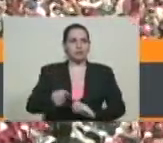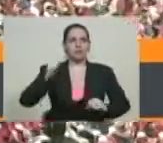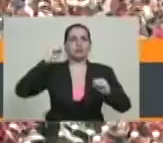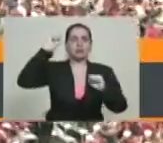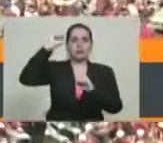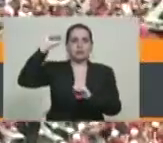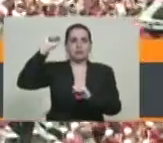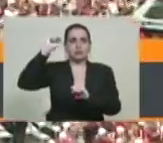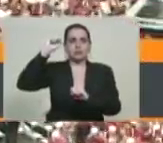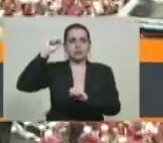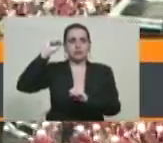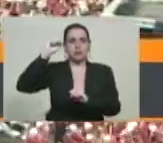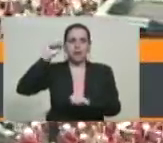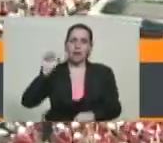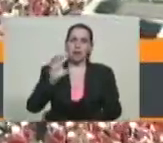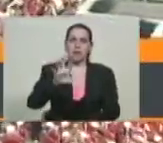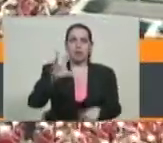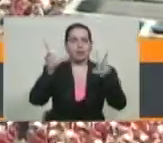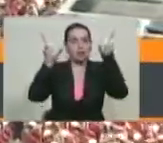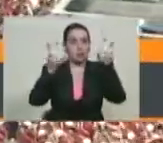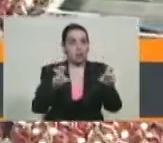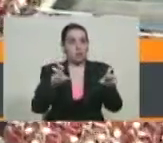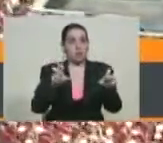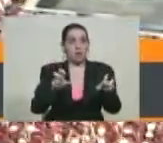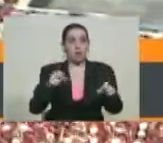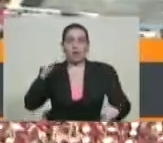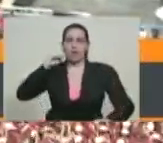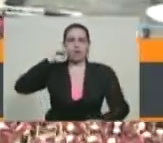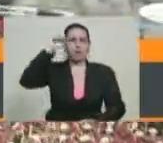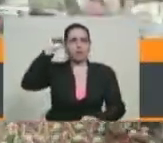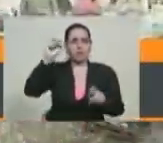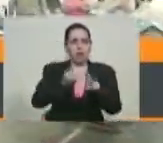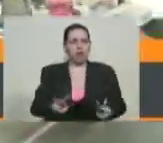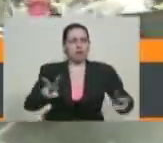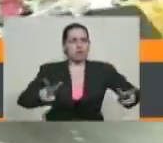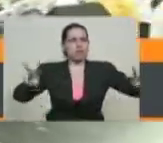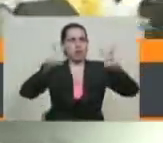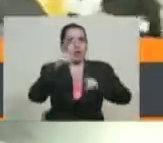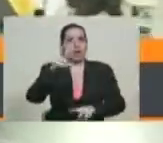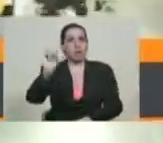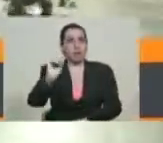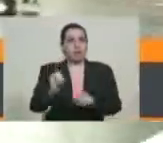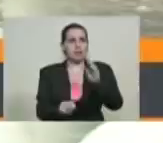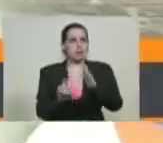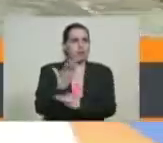patria buena! ¡Que viva la victoria del 20 de mayo!